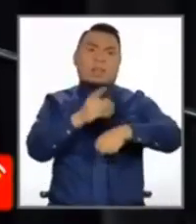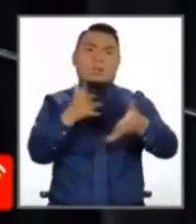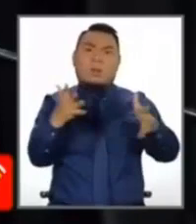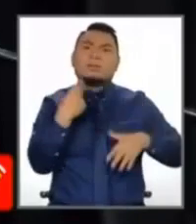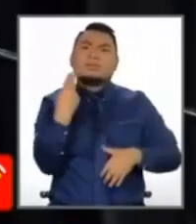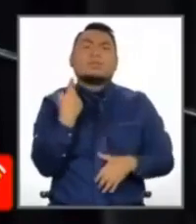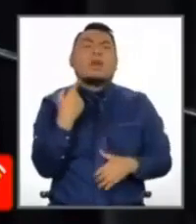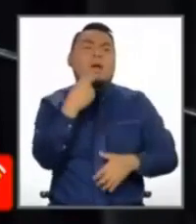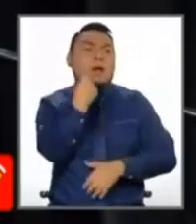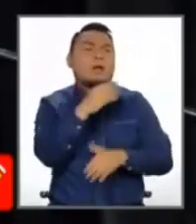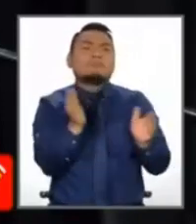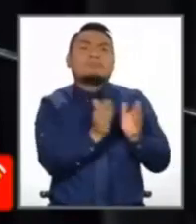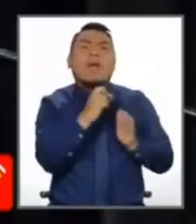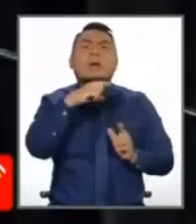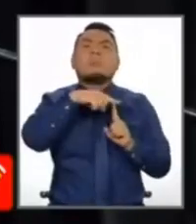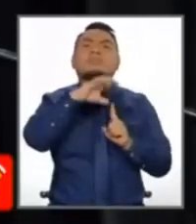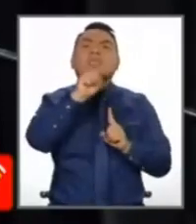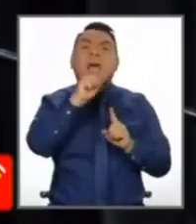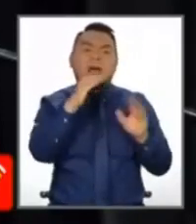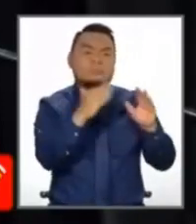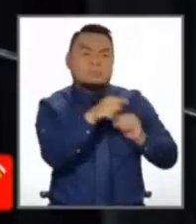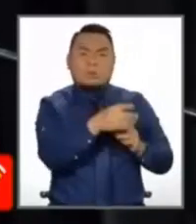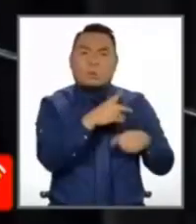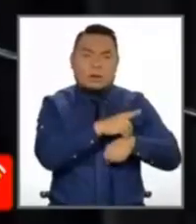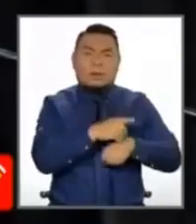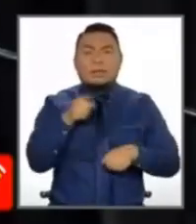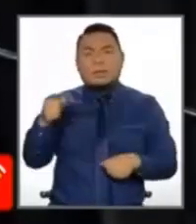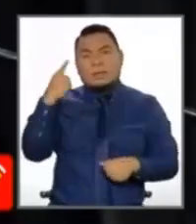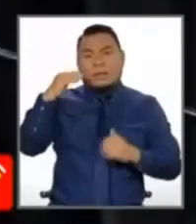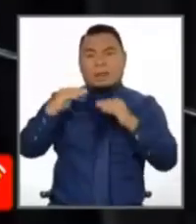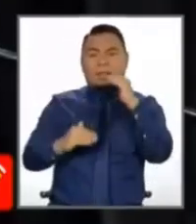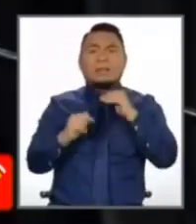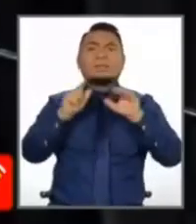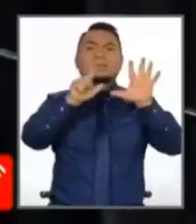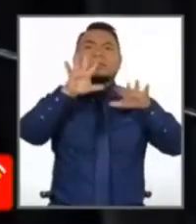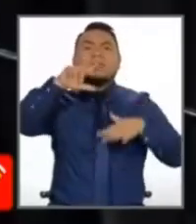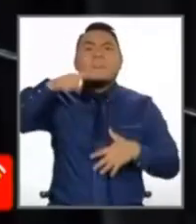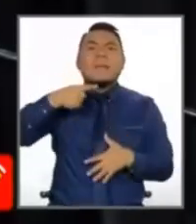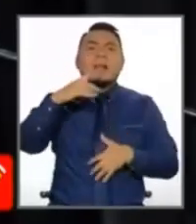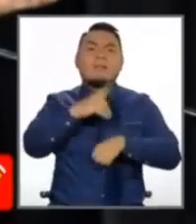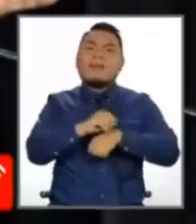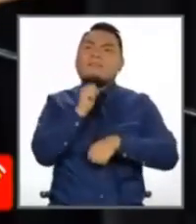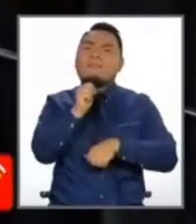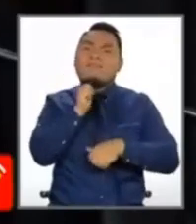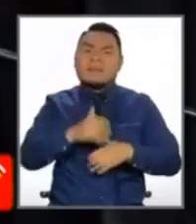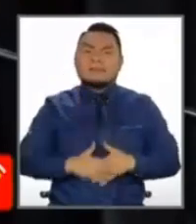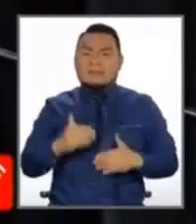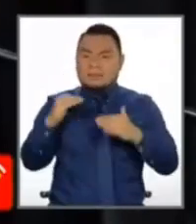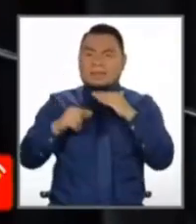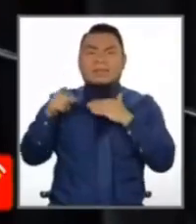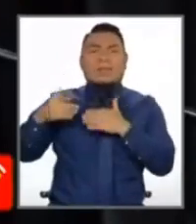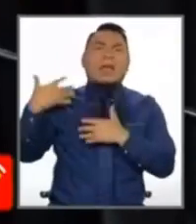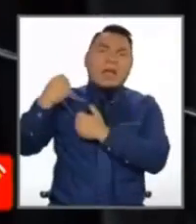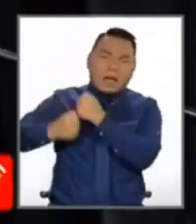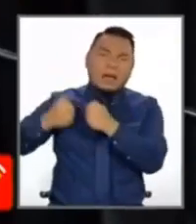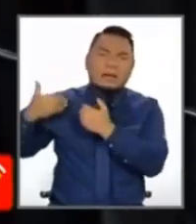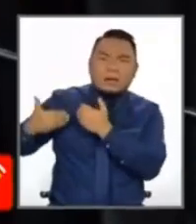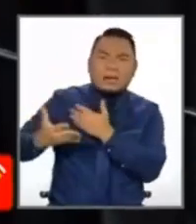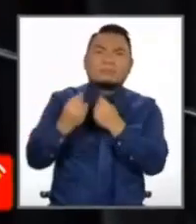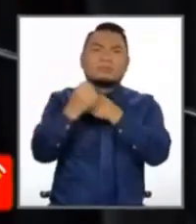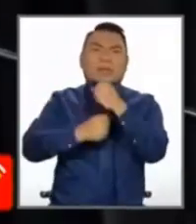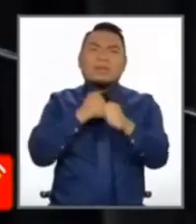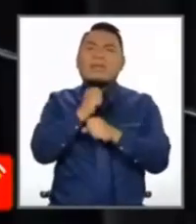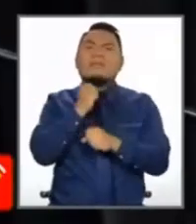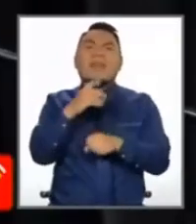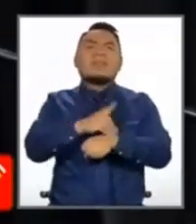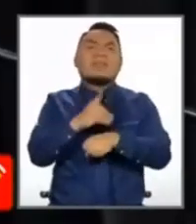médicos, son las costas, ¿no? Y hay un déficit en el Ministerio de Salud de 75.000 médicos, que es un déficit que arrastramos desde hace muchos